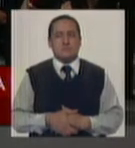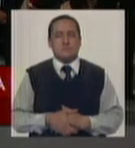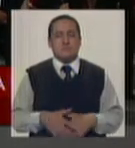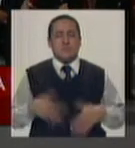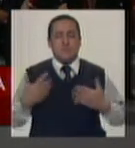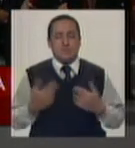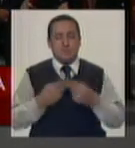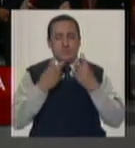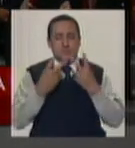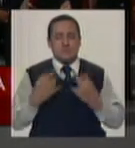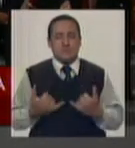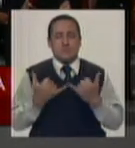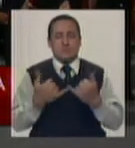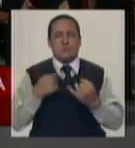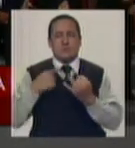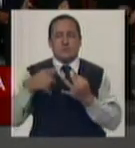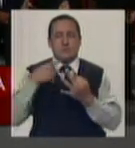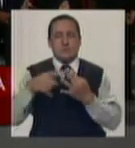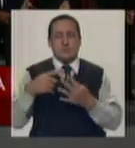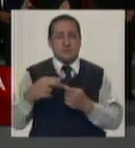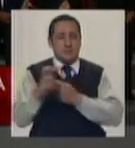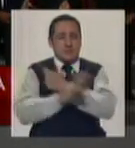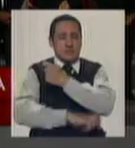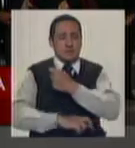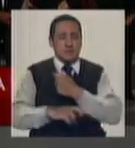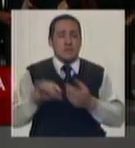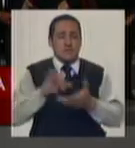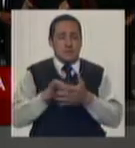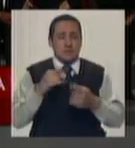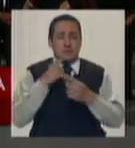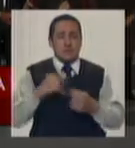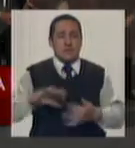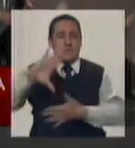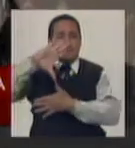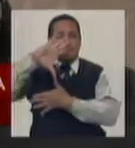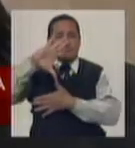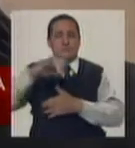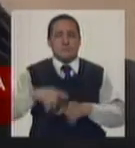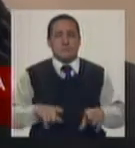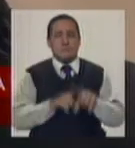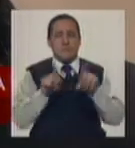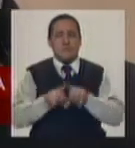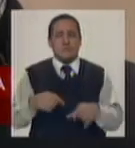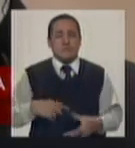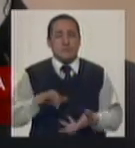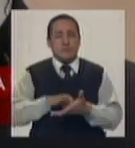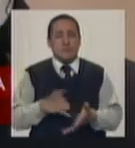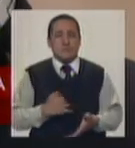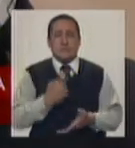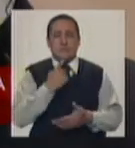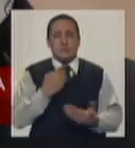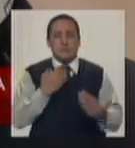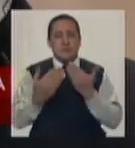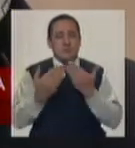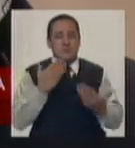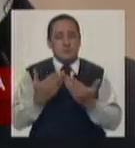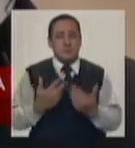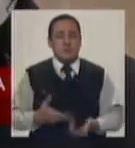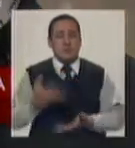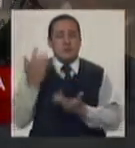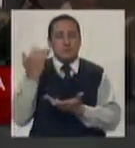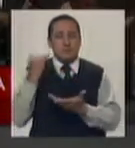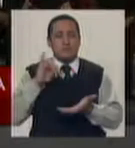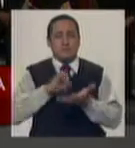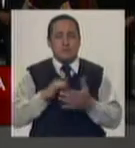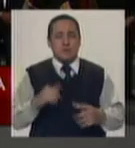Podemos observar entonces algunos de los dignatarios de América Latina que se encuentran conversando, esperando